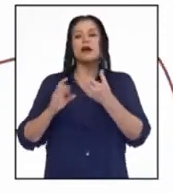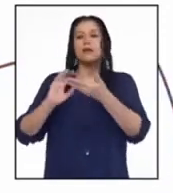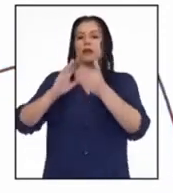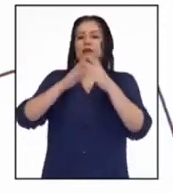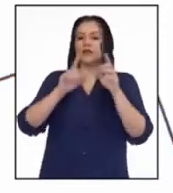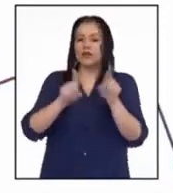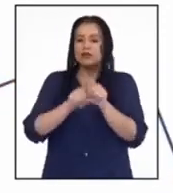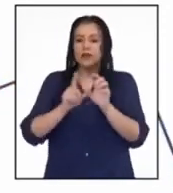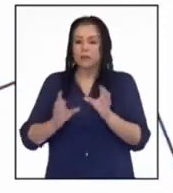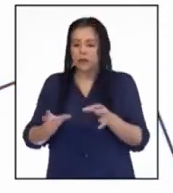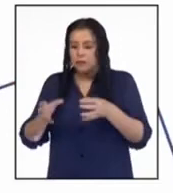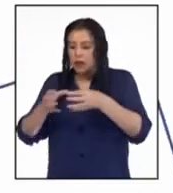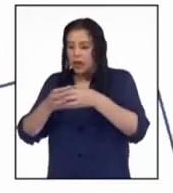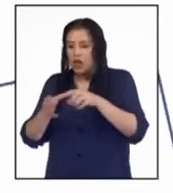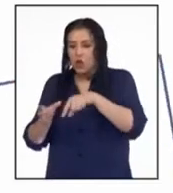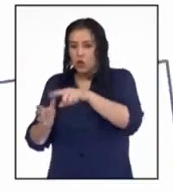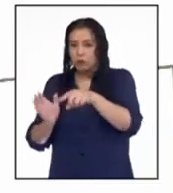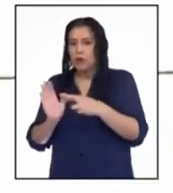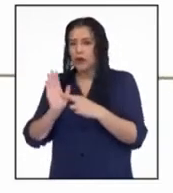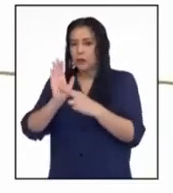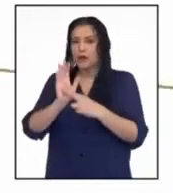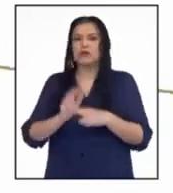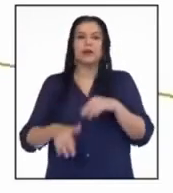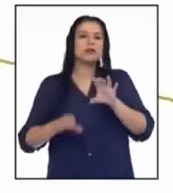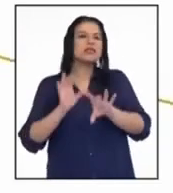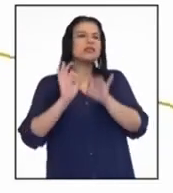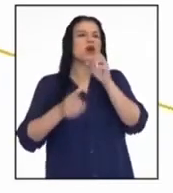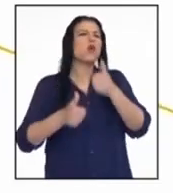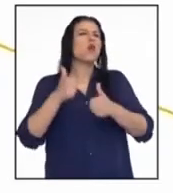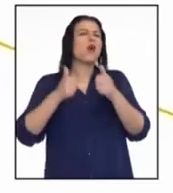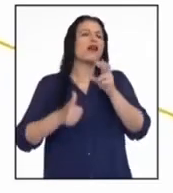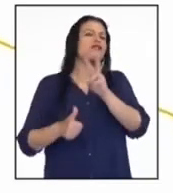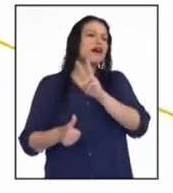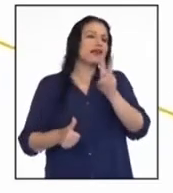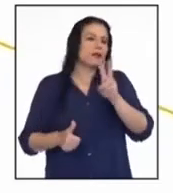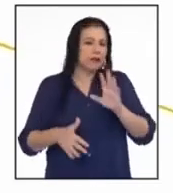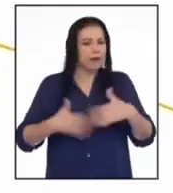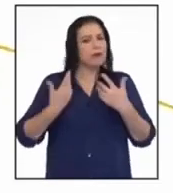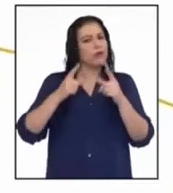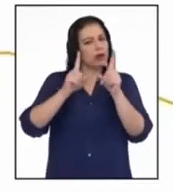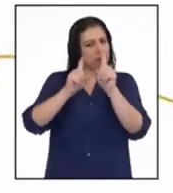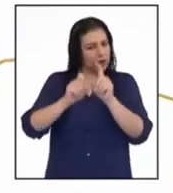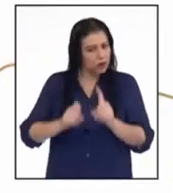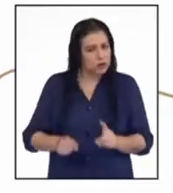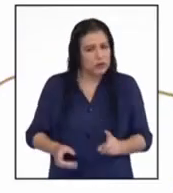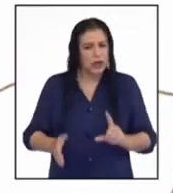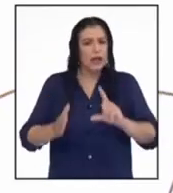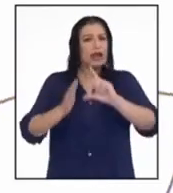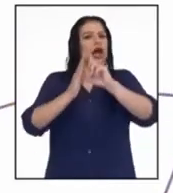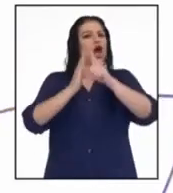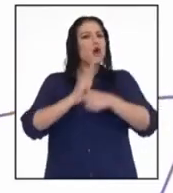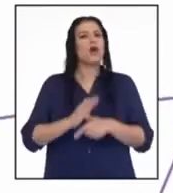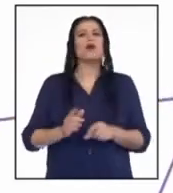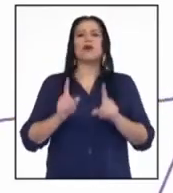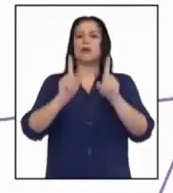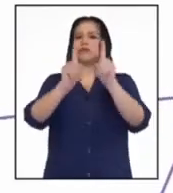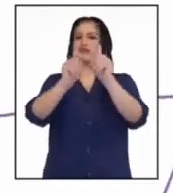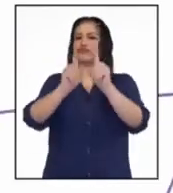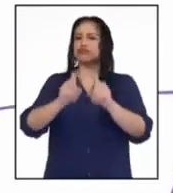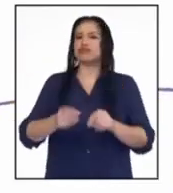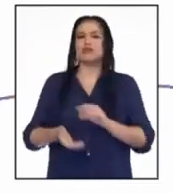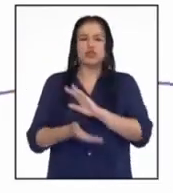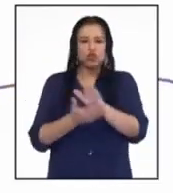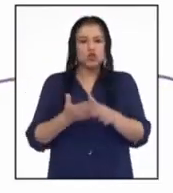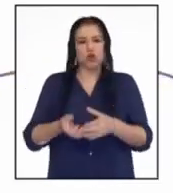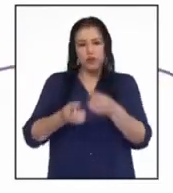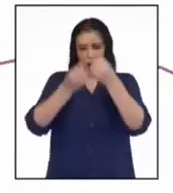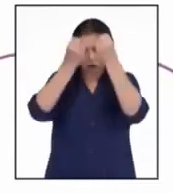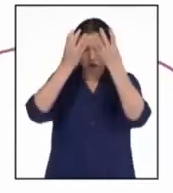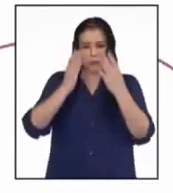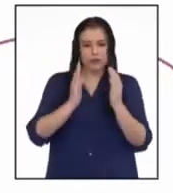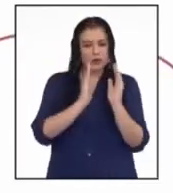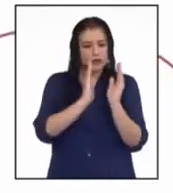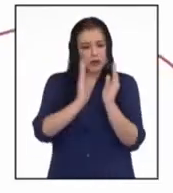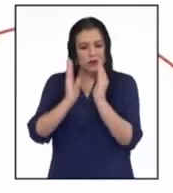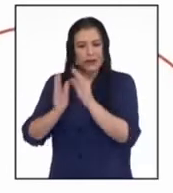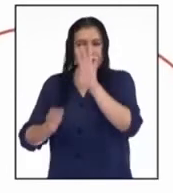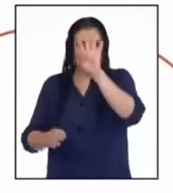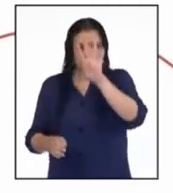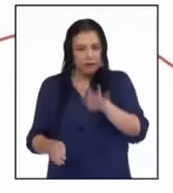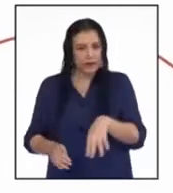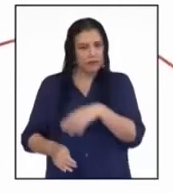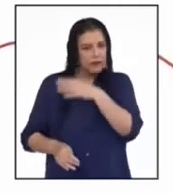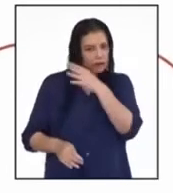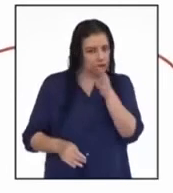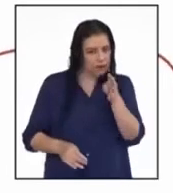la muestra, hemos identificado el tipo de variable para poder hacer las preguntas. Luego hacemos la encuesta y los datos obtenidos los organizamos en tablas